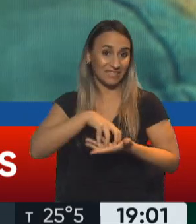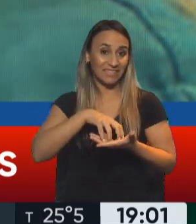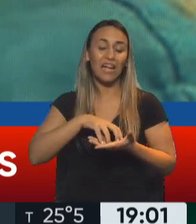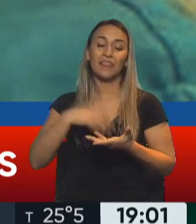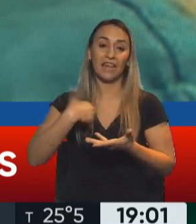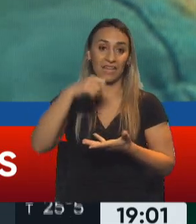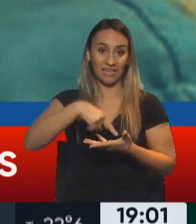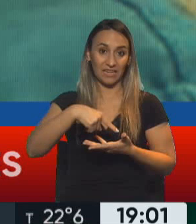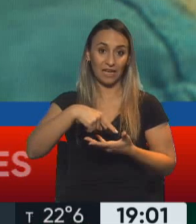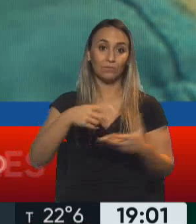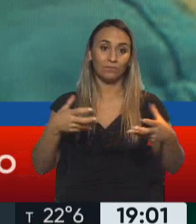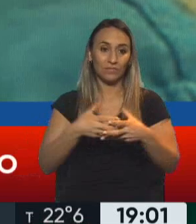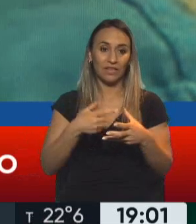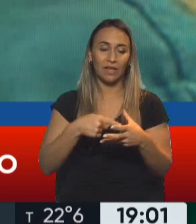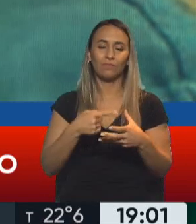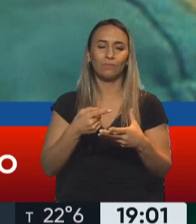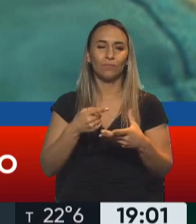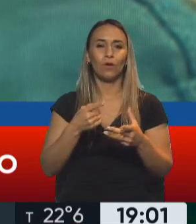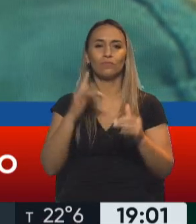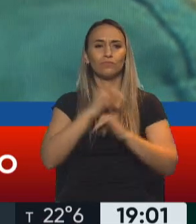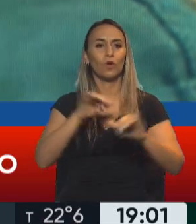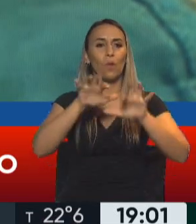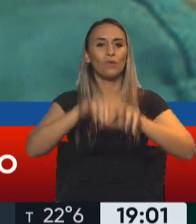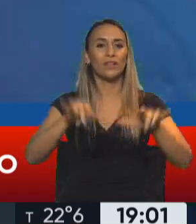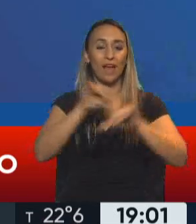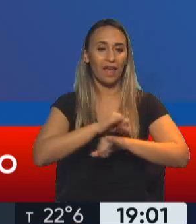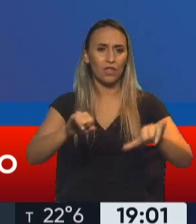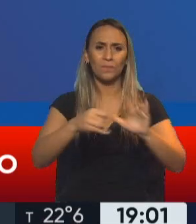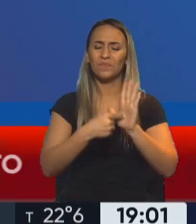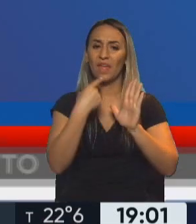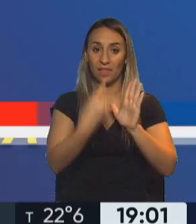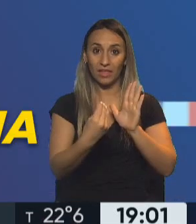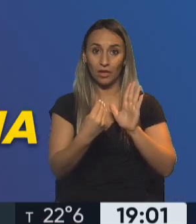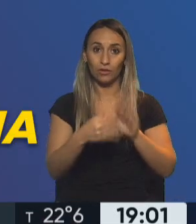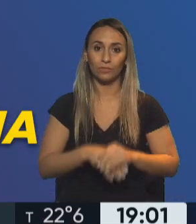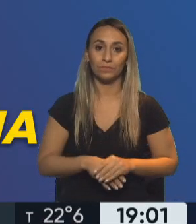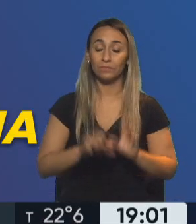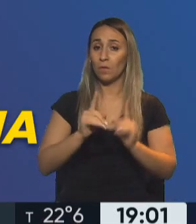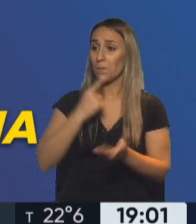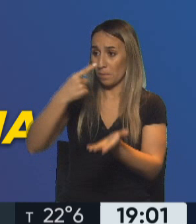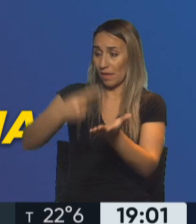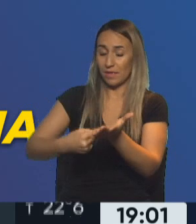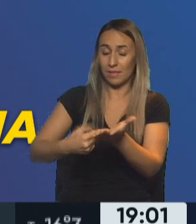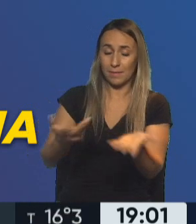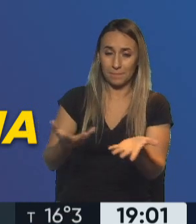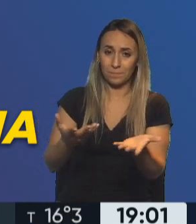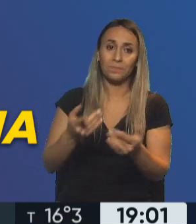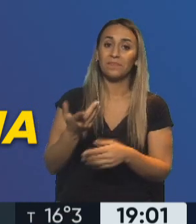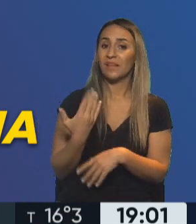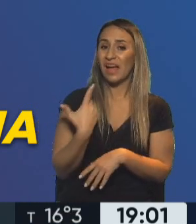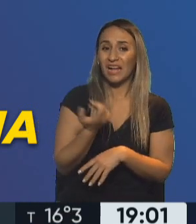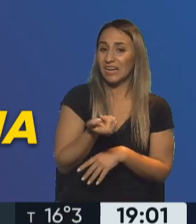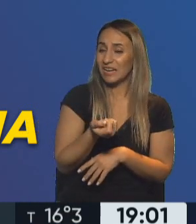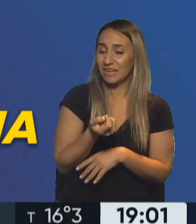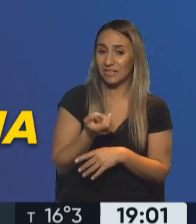a verlo en pantalla, que justamente hablaba de esto, ¿no?, de la negativa de esta medida. Ahí dice: la reciente